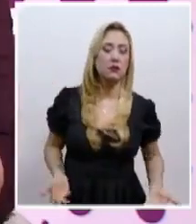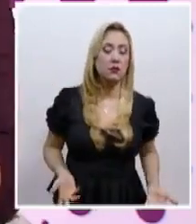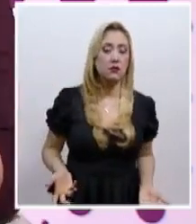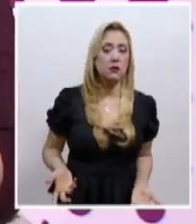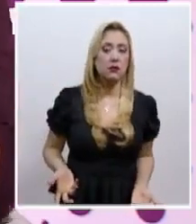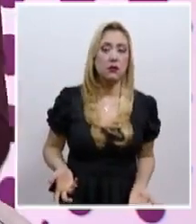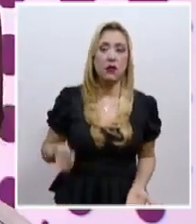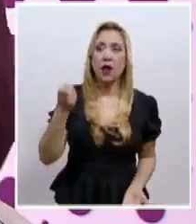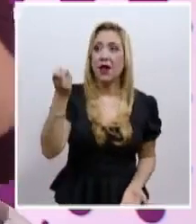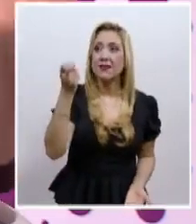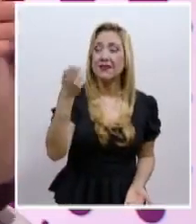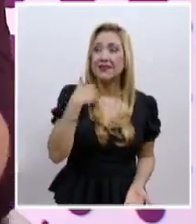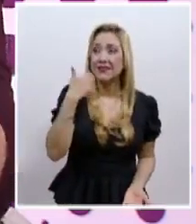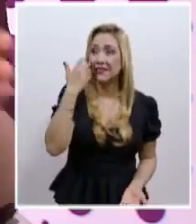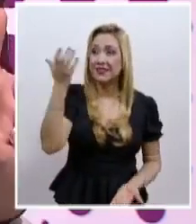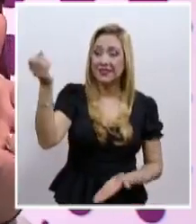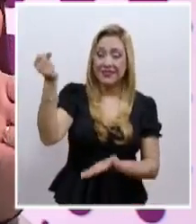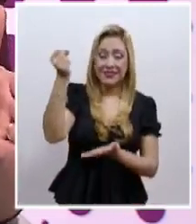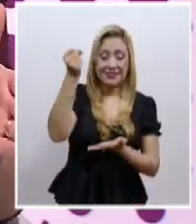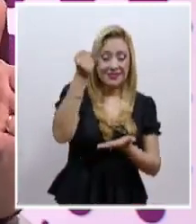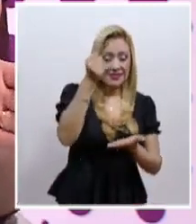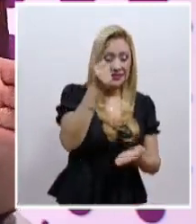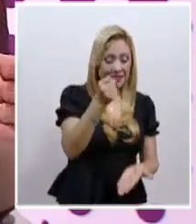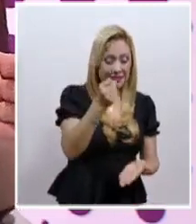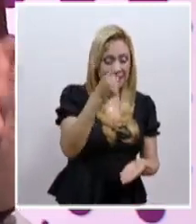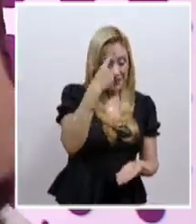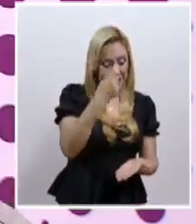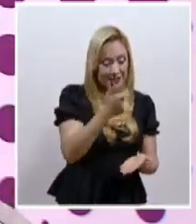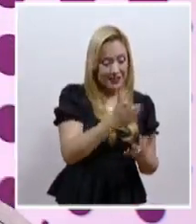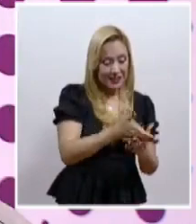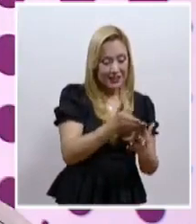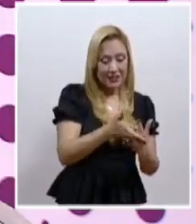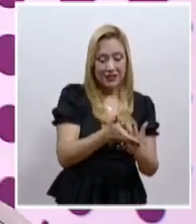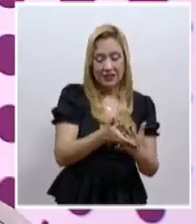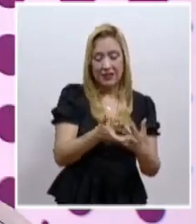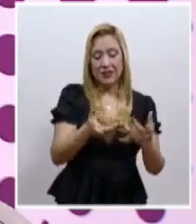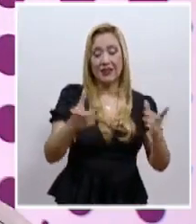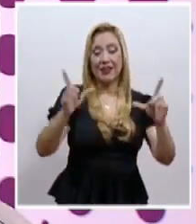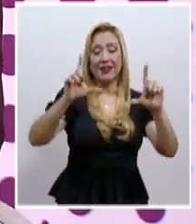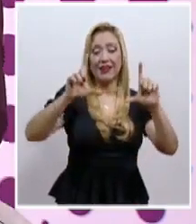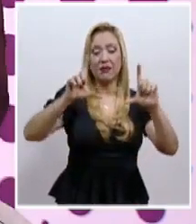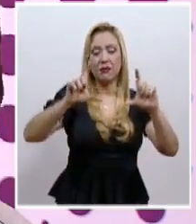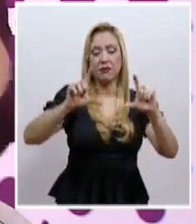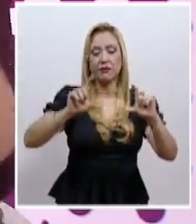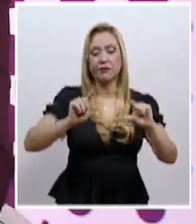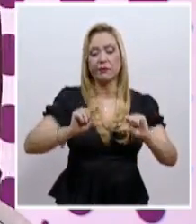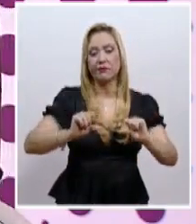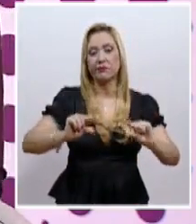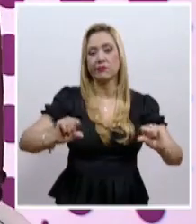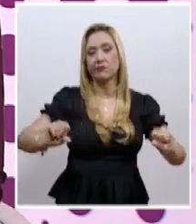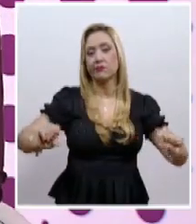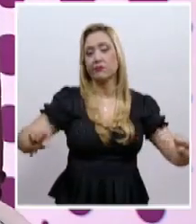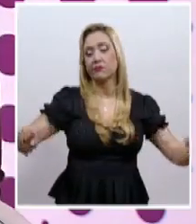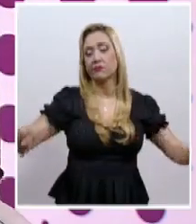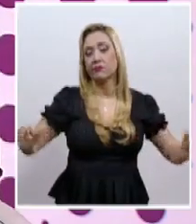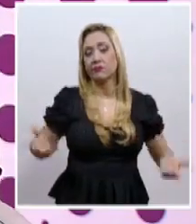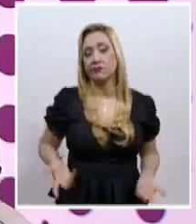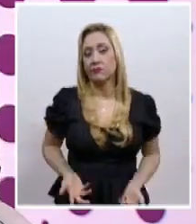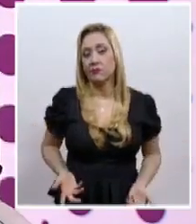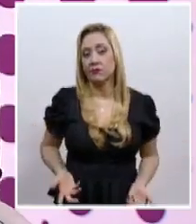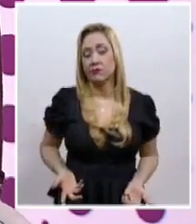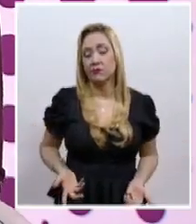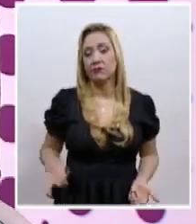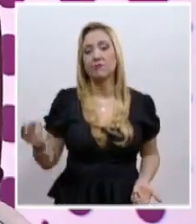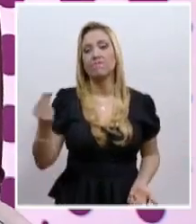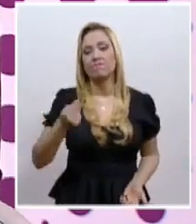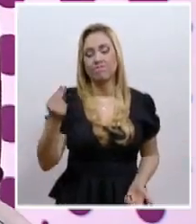pie que queremos distribuir de una mejor manera sea más chico. Ahora, la distribución de ese pie sí depende de